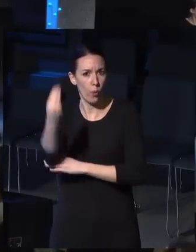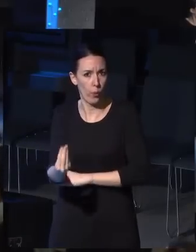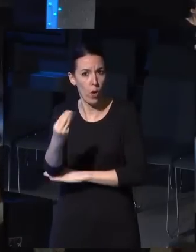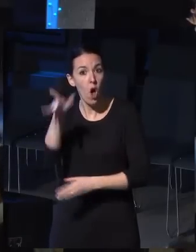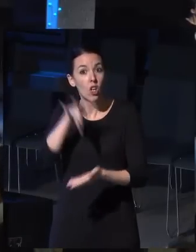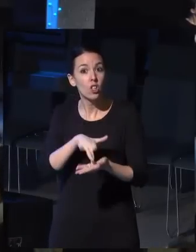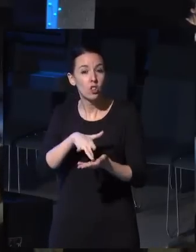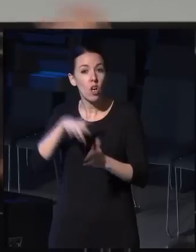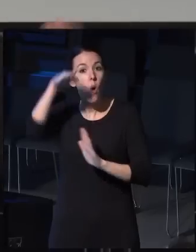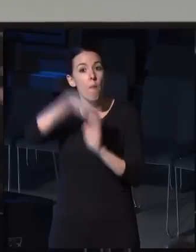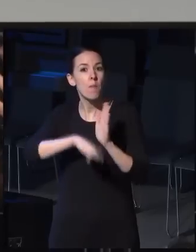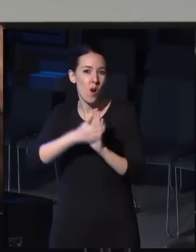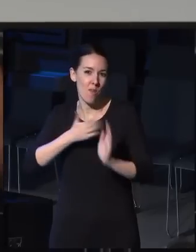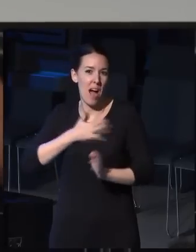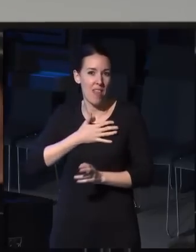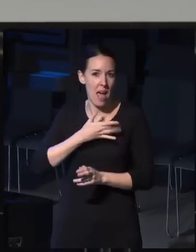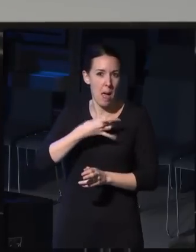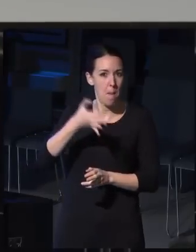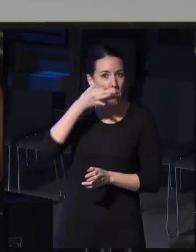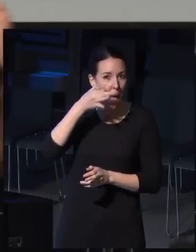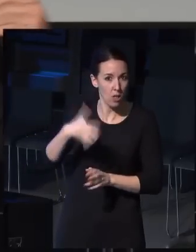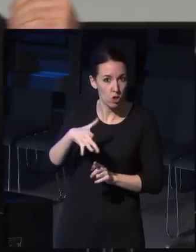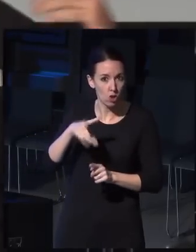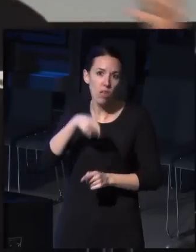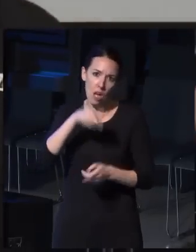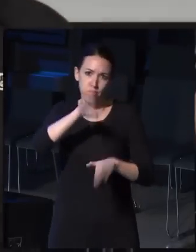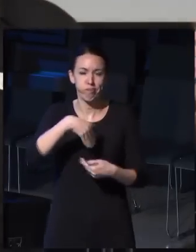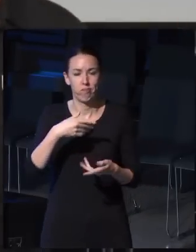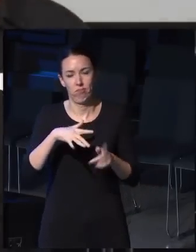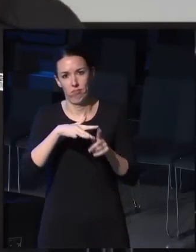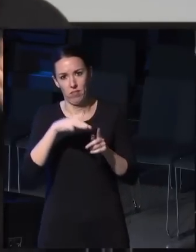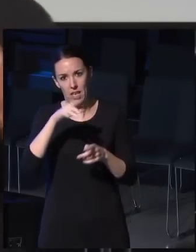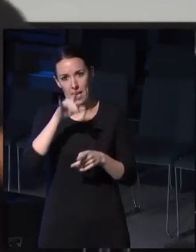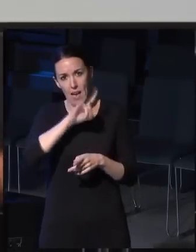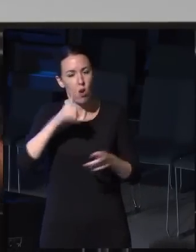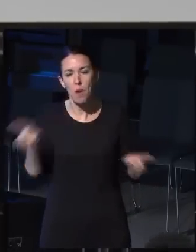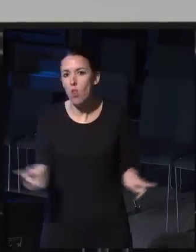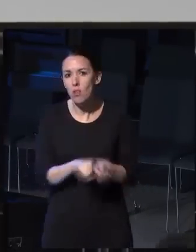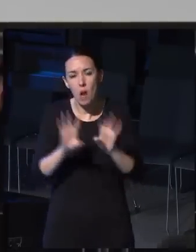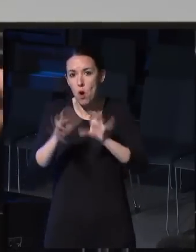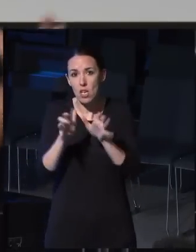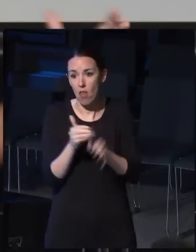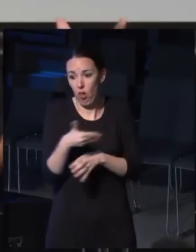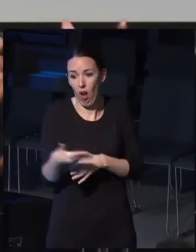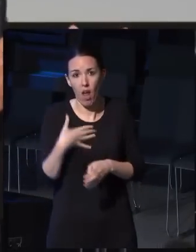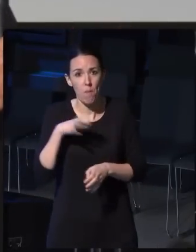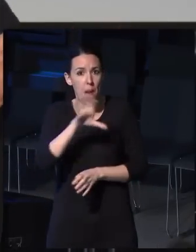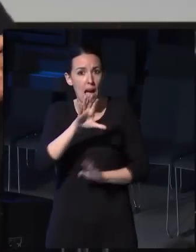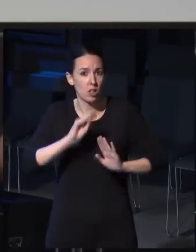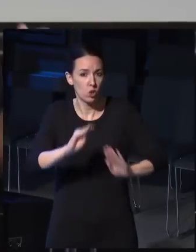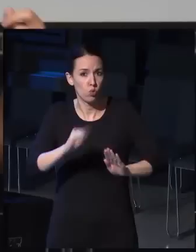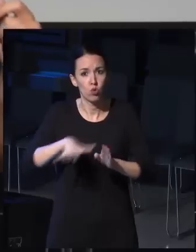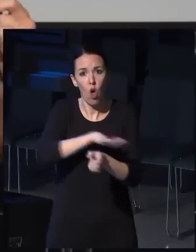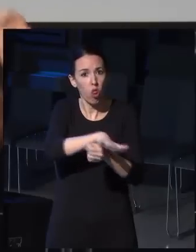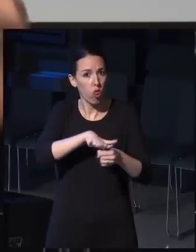programa de blancos y él era negro, pero era inevitable. Escuchaba la radio que tenían al lado, ¿no? La radio que se escuchaba en su país, como mucho en